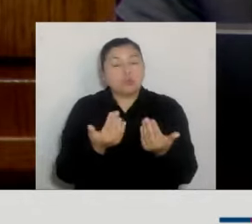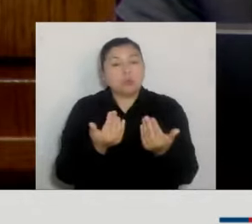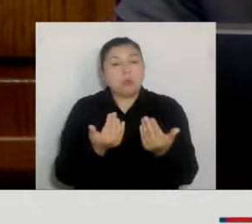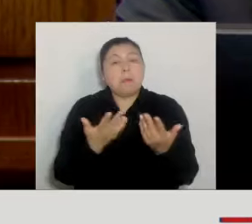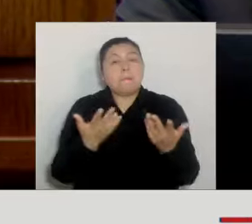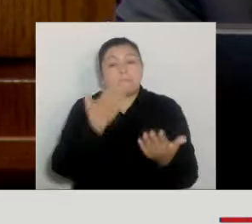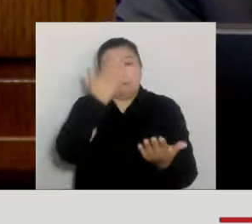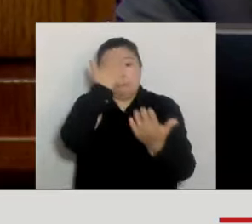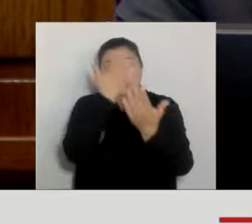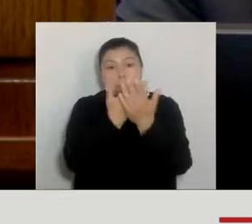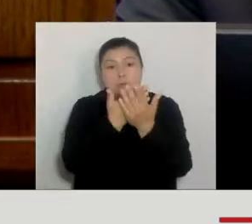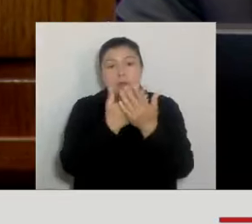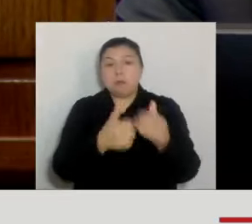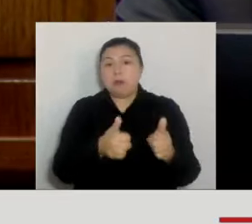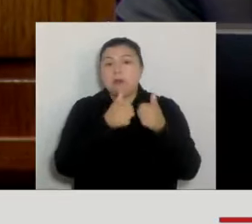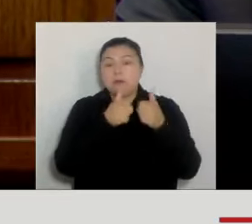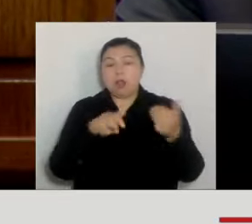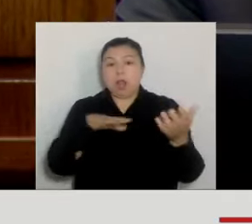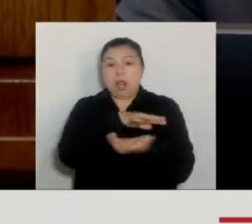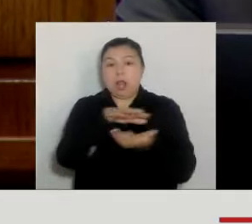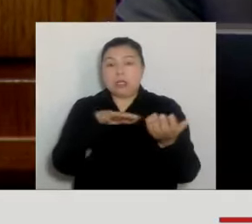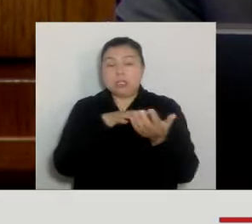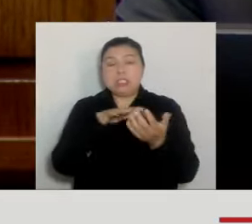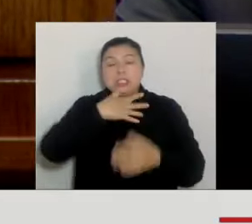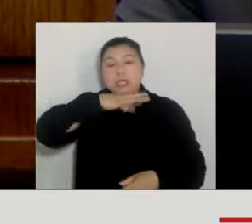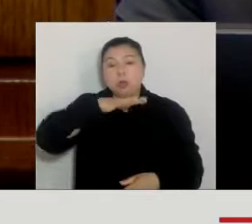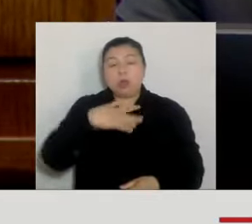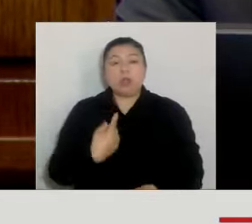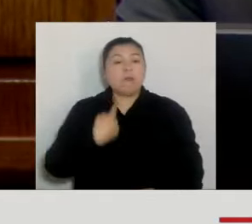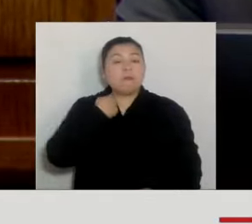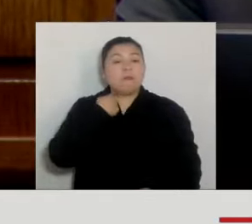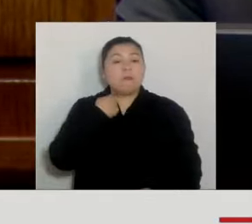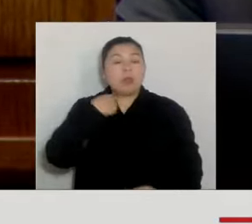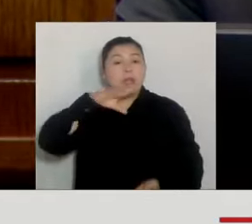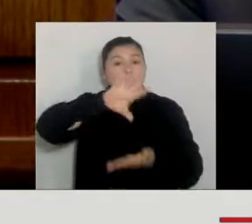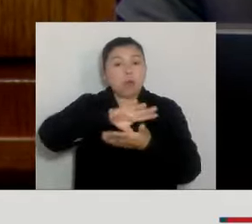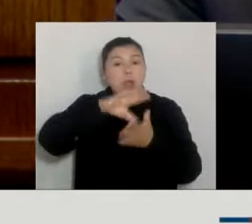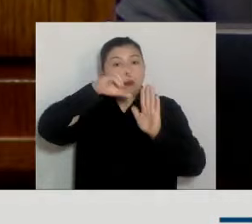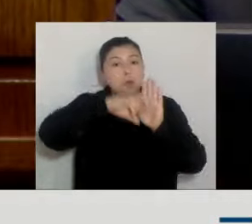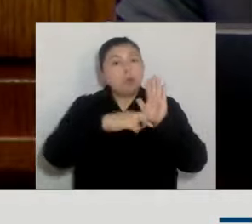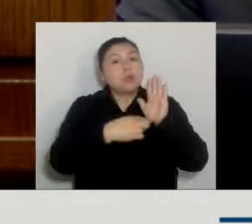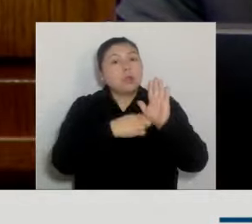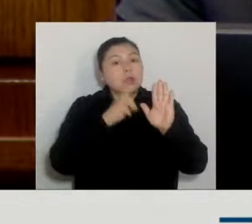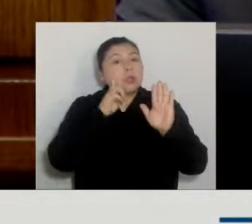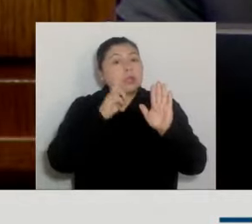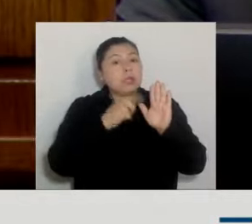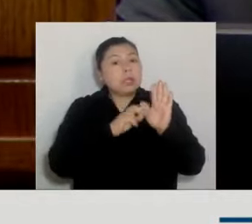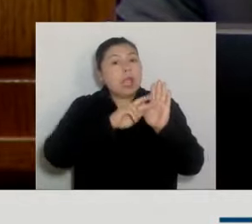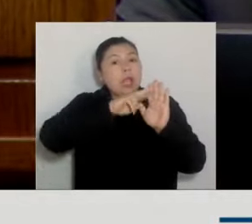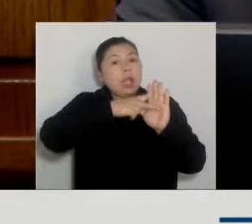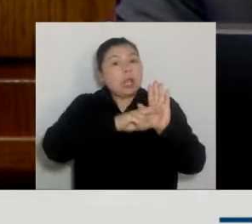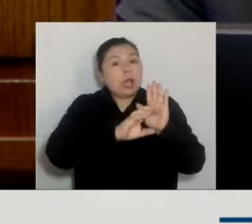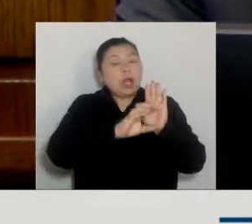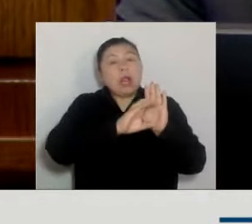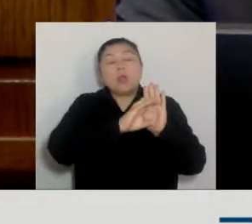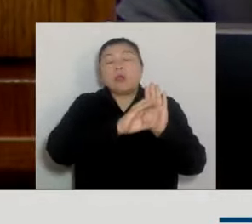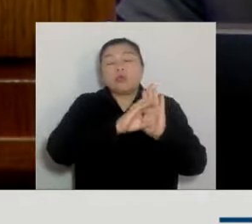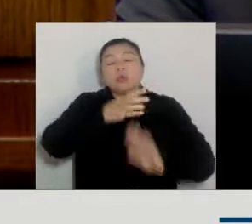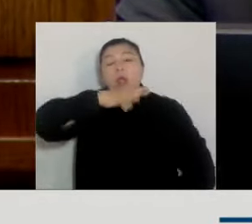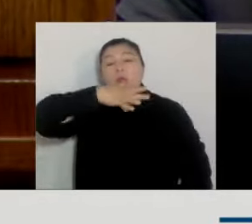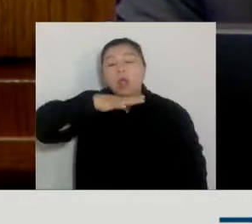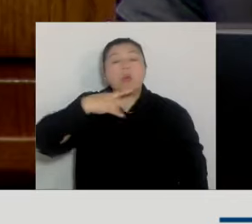manera más eficaz la crisis hídrica que afecta a nuestro país este proyecto viene a Modificar el código de aguas que ya reconoce la